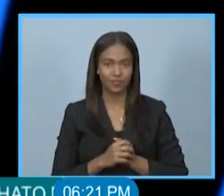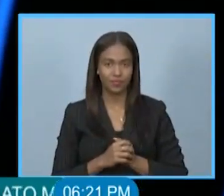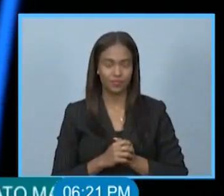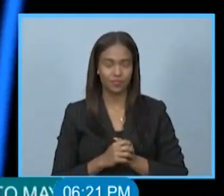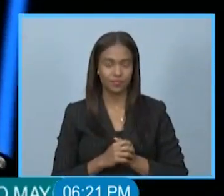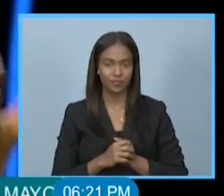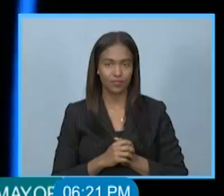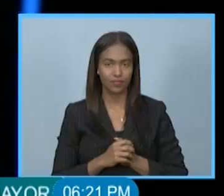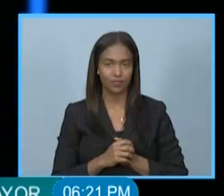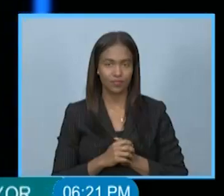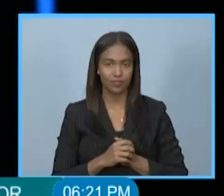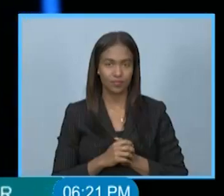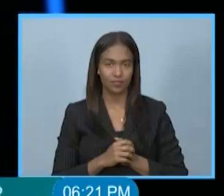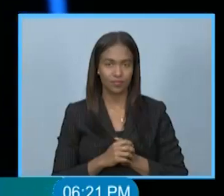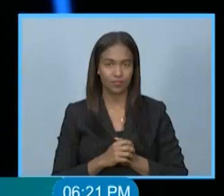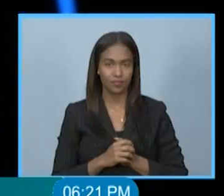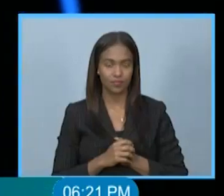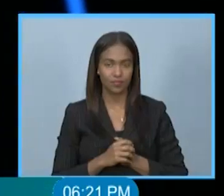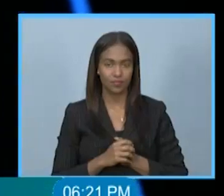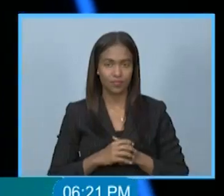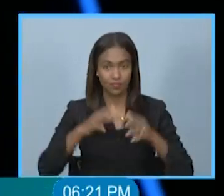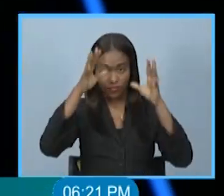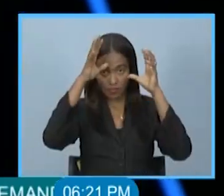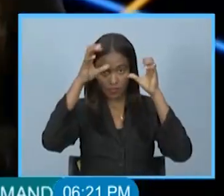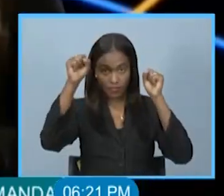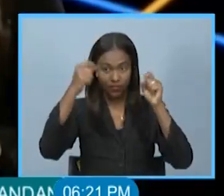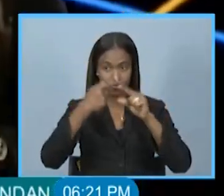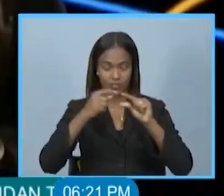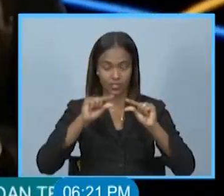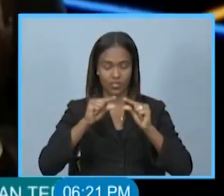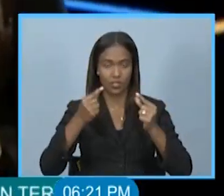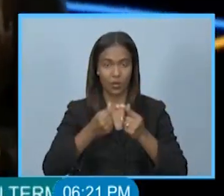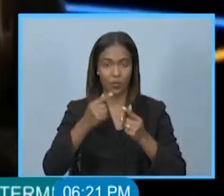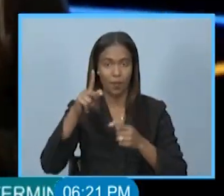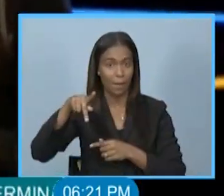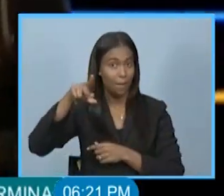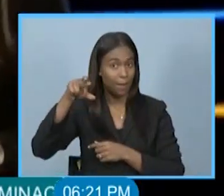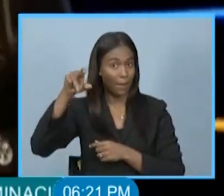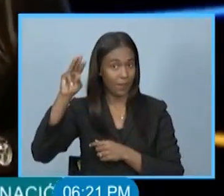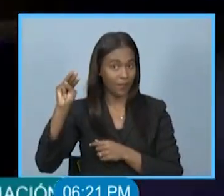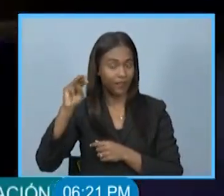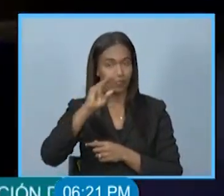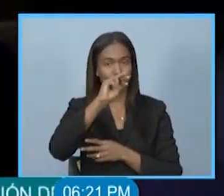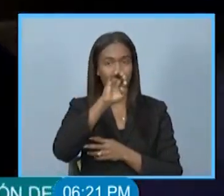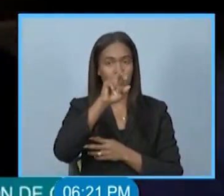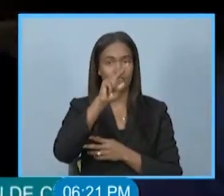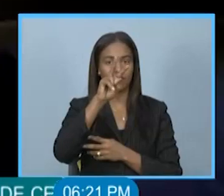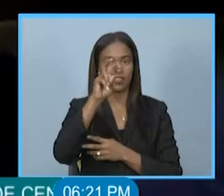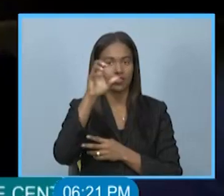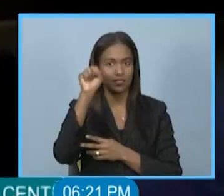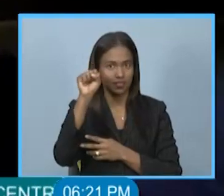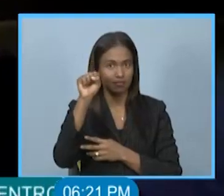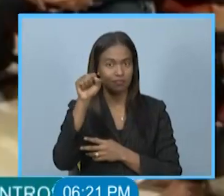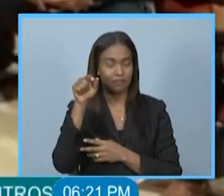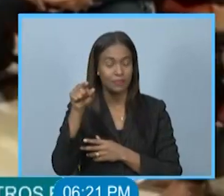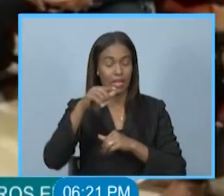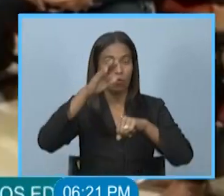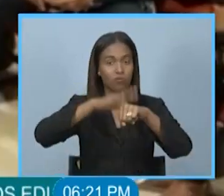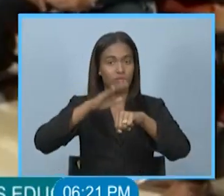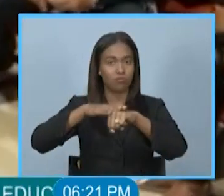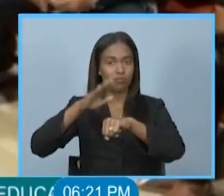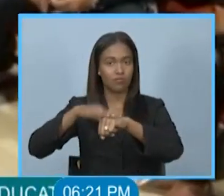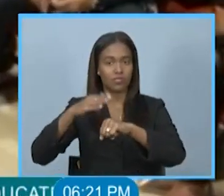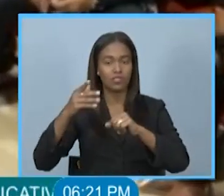3 2 1 el presidente del partido revolucionario dominicano Miguel Vargas Maldonado llama